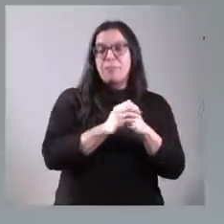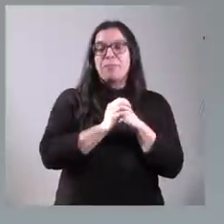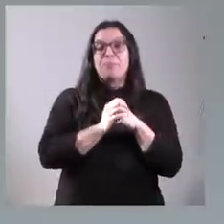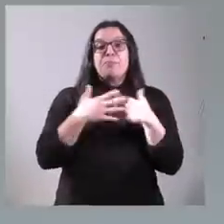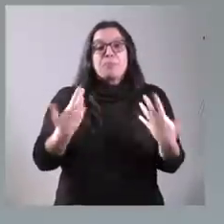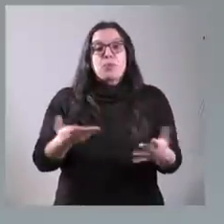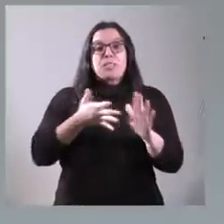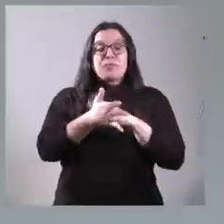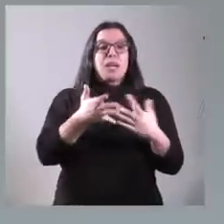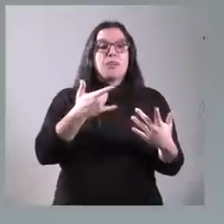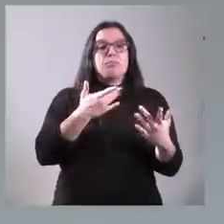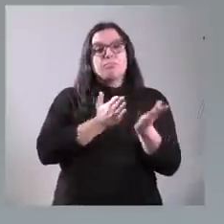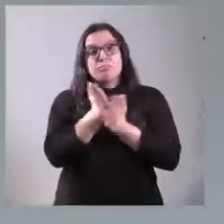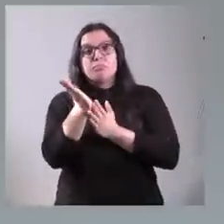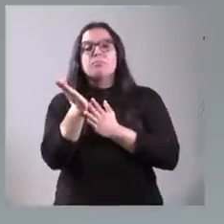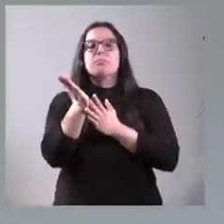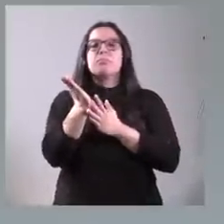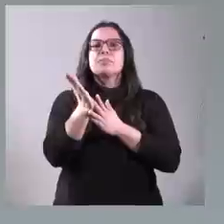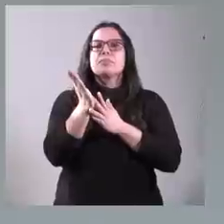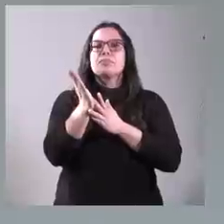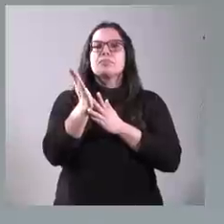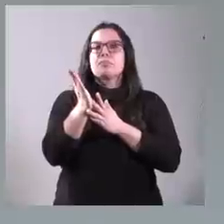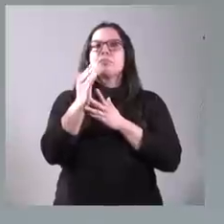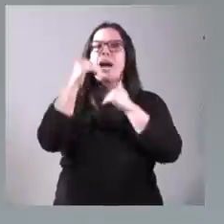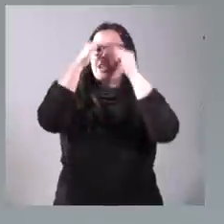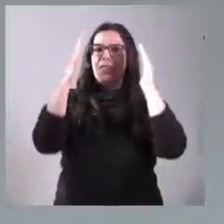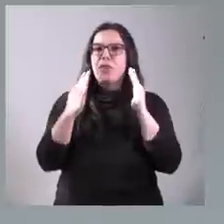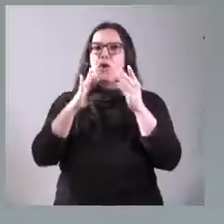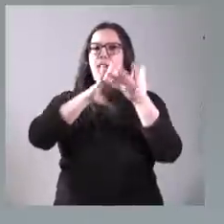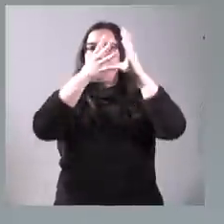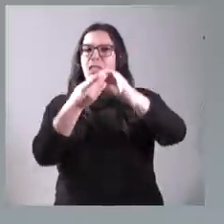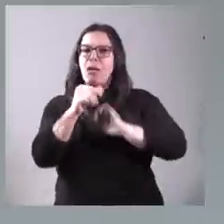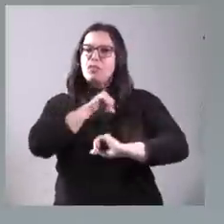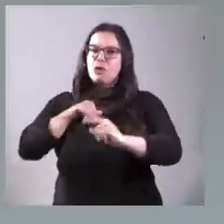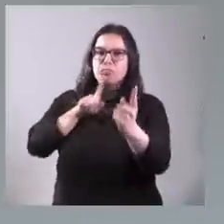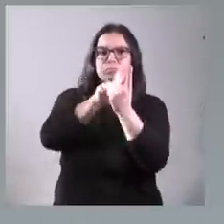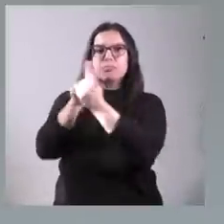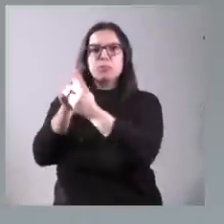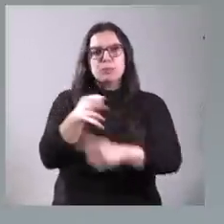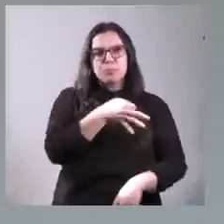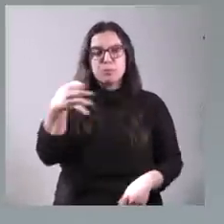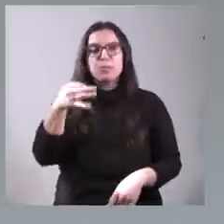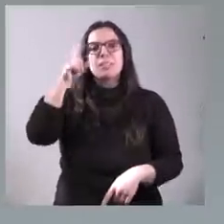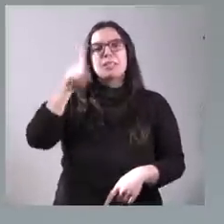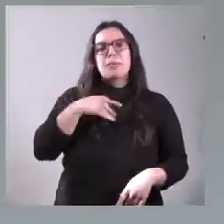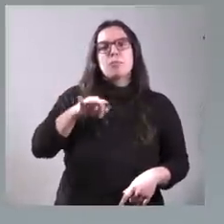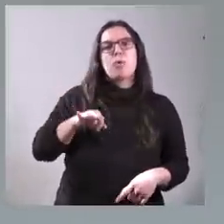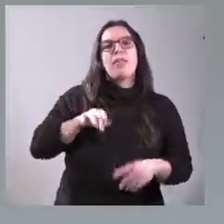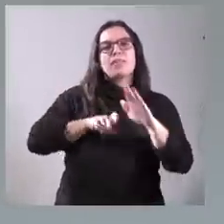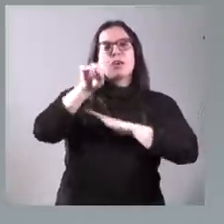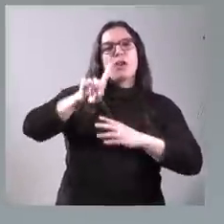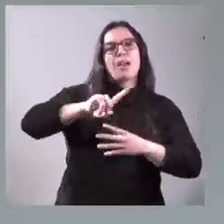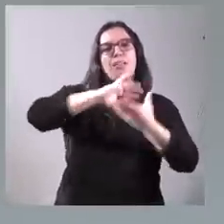se trata de una vía que nos va a permitir una atención más personalizada y más eficaz que nos va a permitir el desarrollo la digitalización